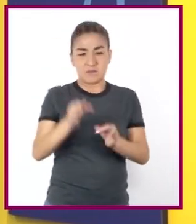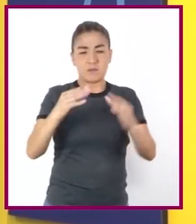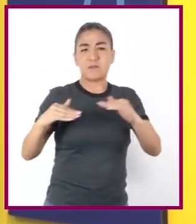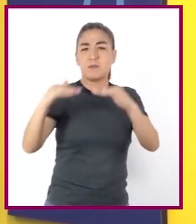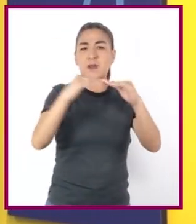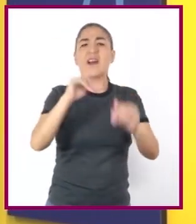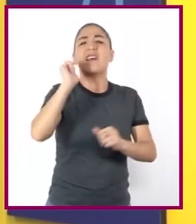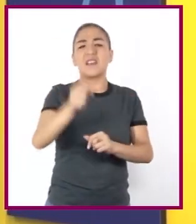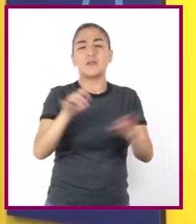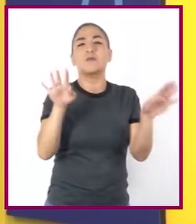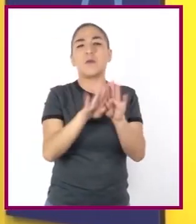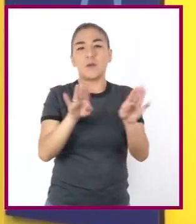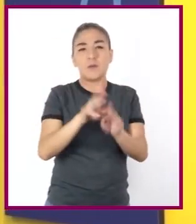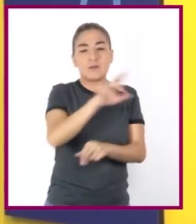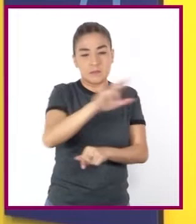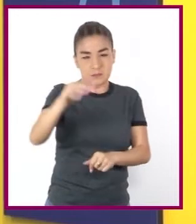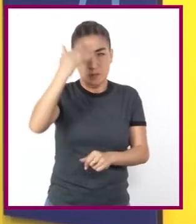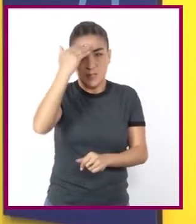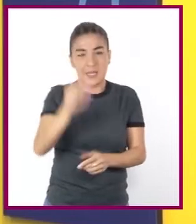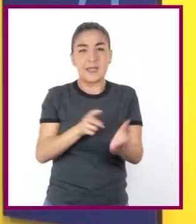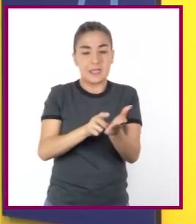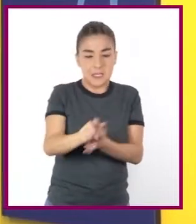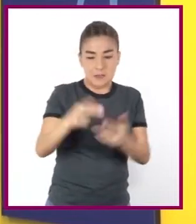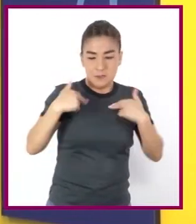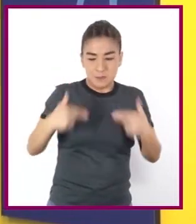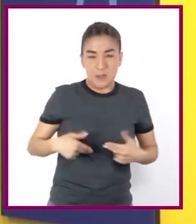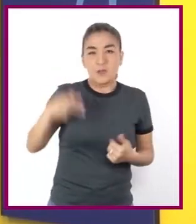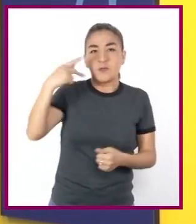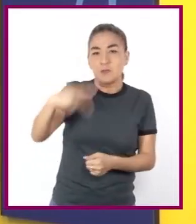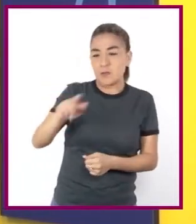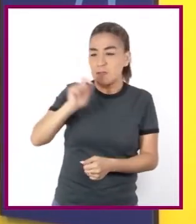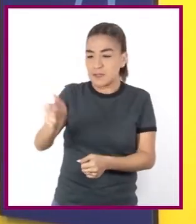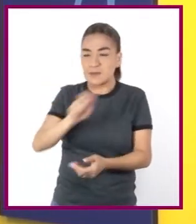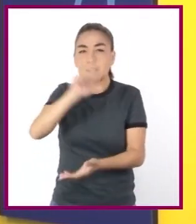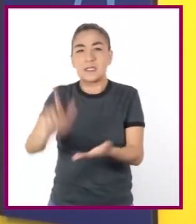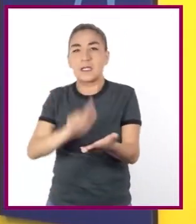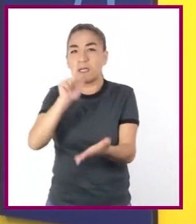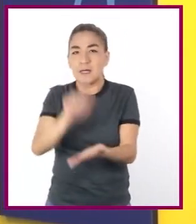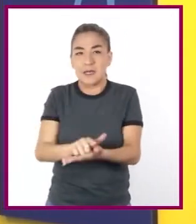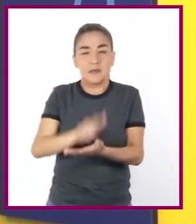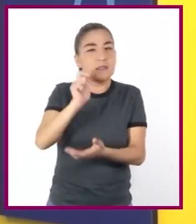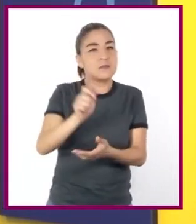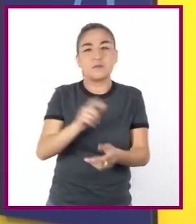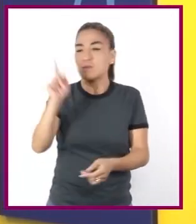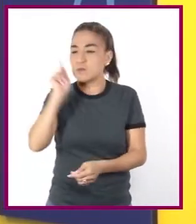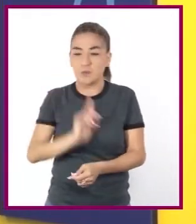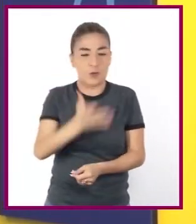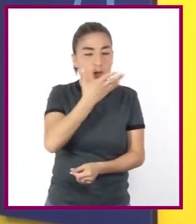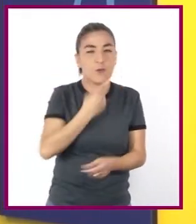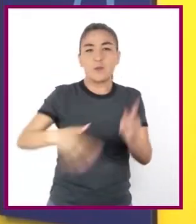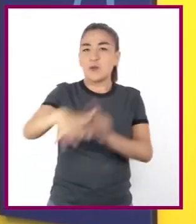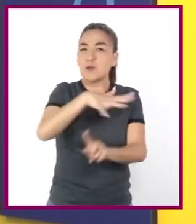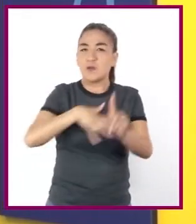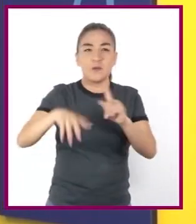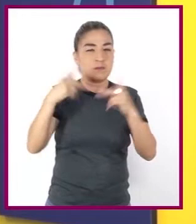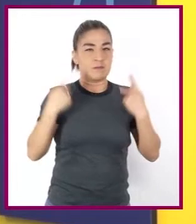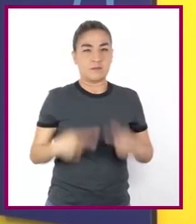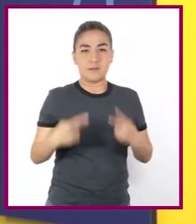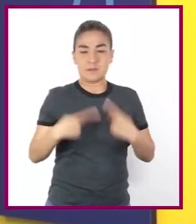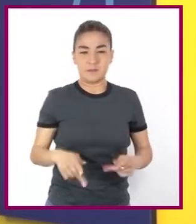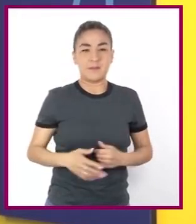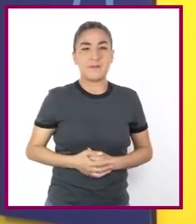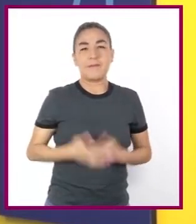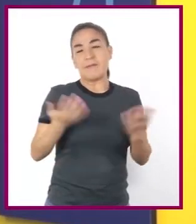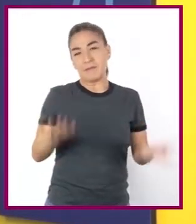al reconocimiento de los derechos humanos en la aplicación de las leyes a todas y todos los individuos. Es